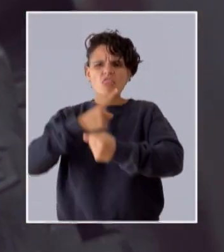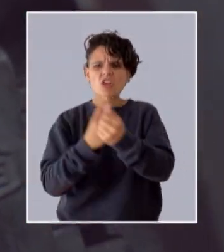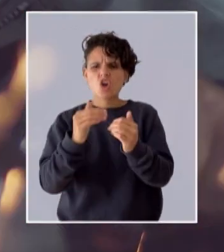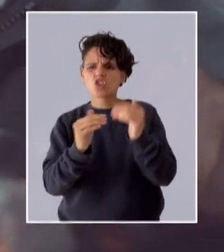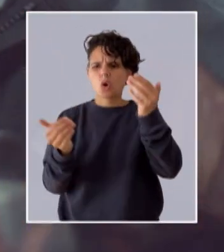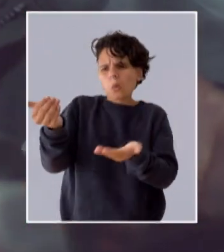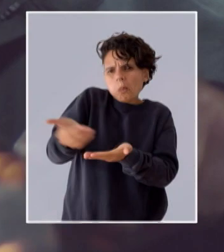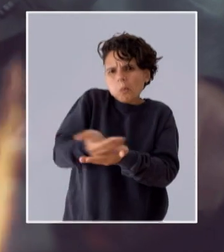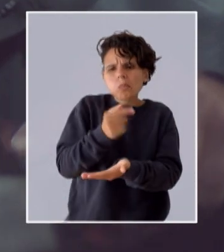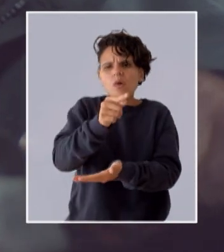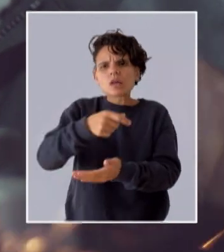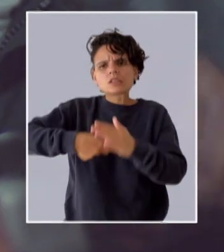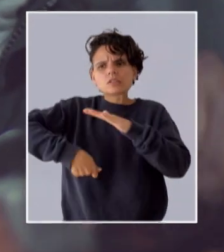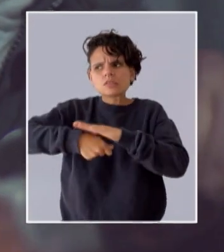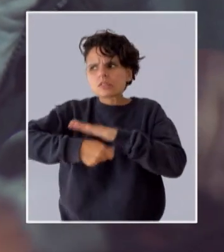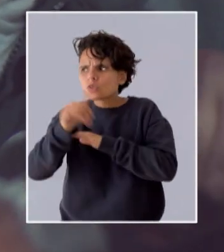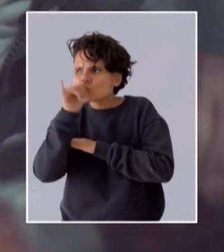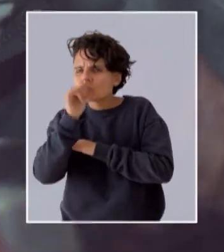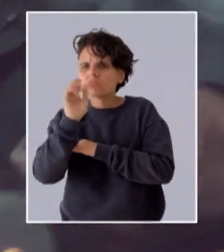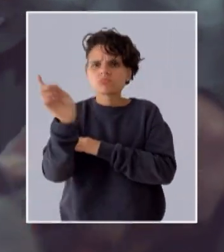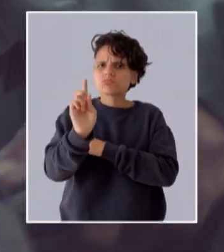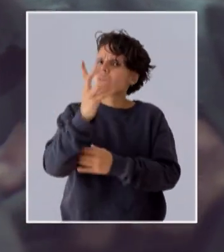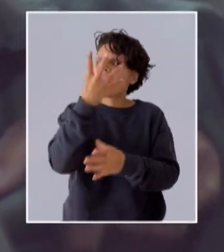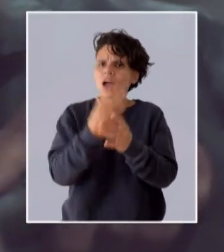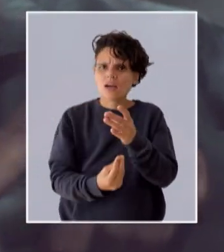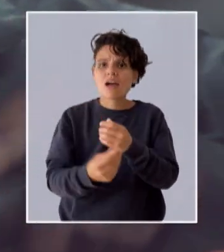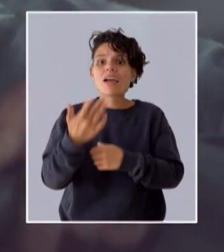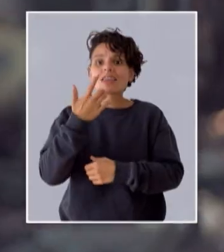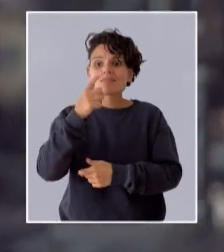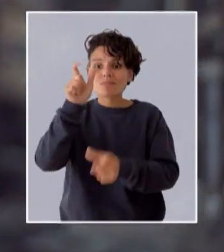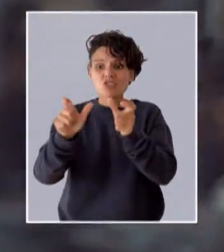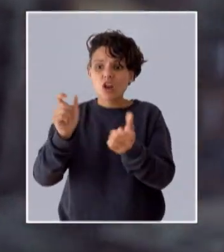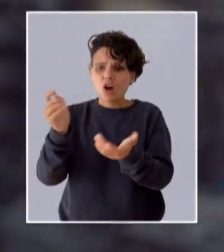Y que haya un real impuesto a aquellos que ganan más.